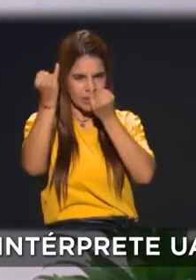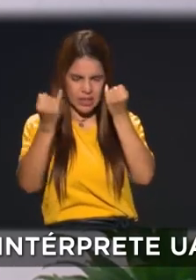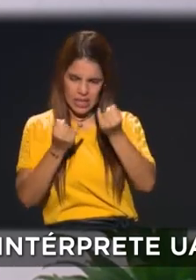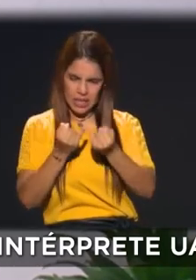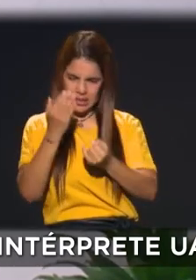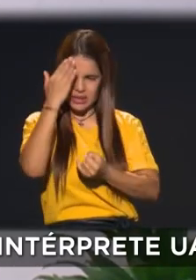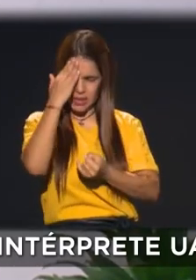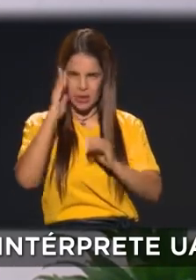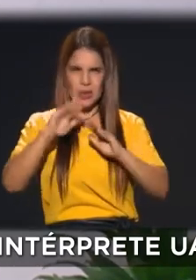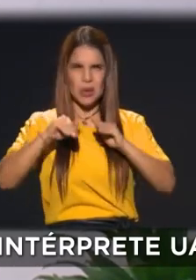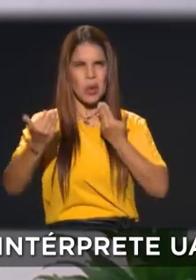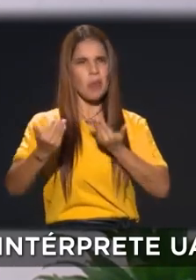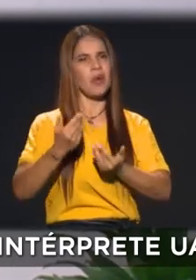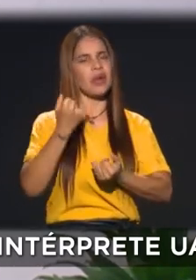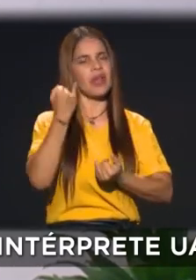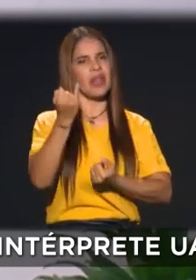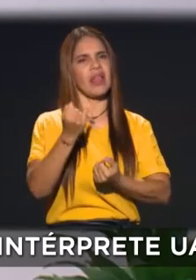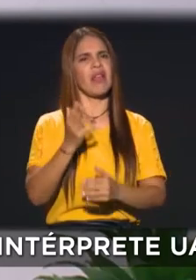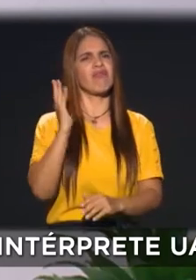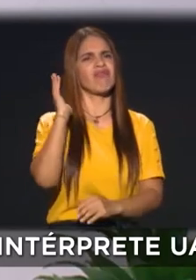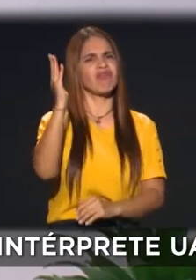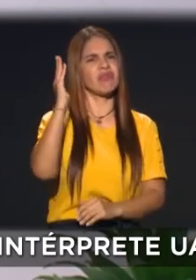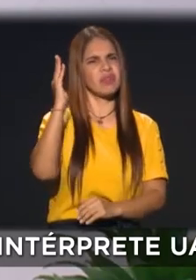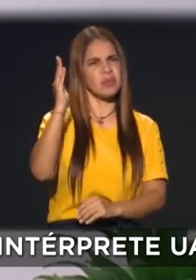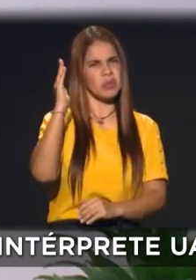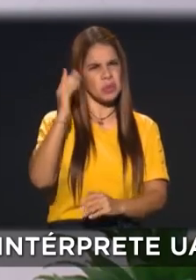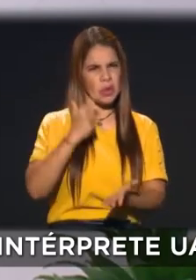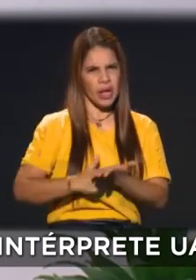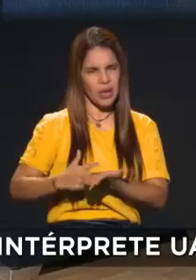apuntes para saber cómo voy a hacer todo el proceso argumentativo.